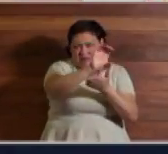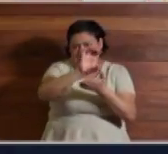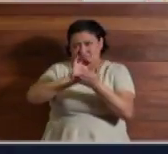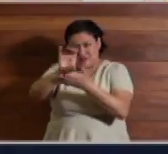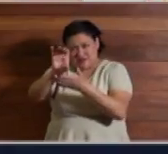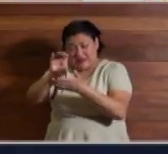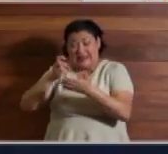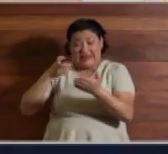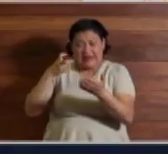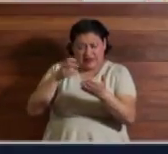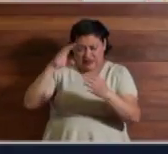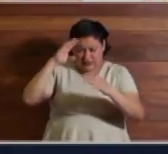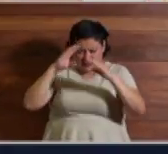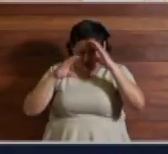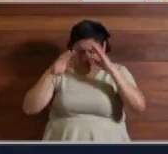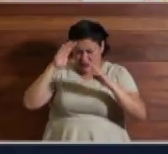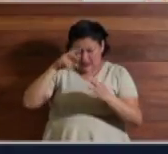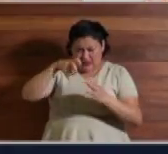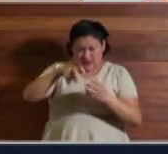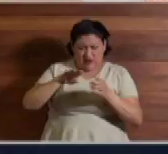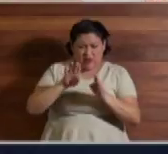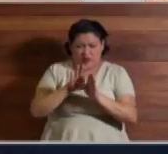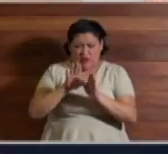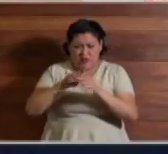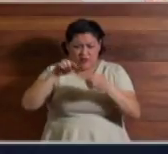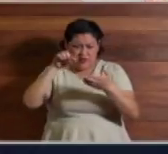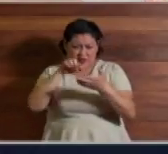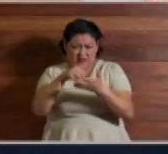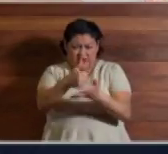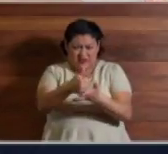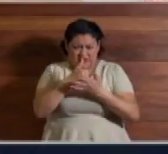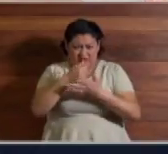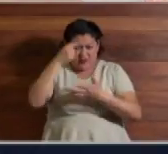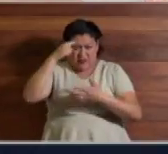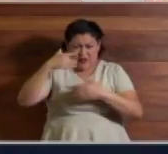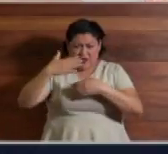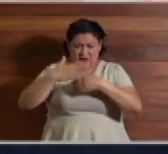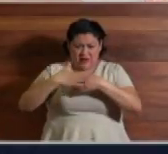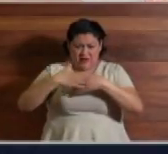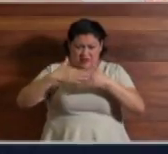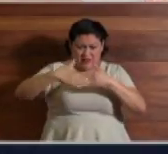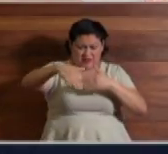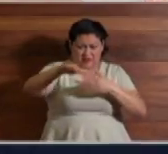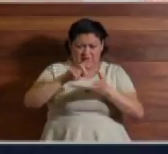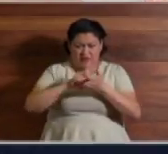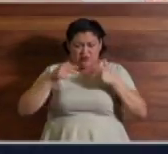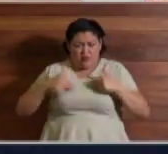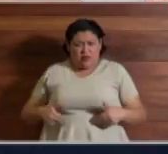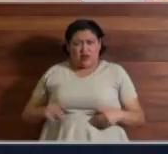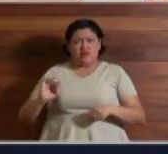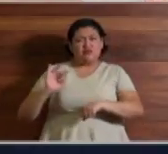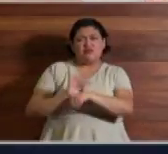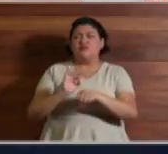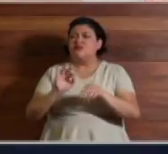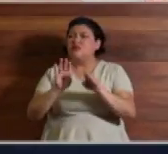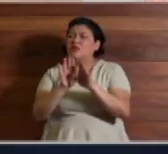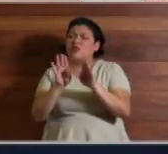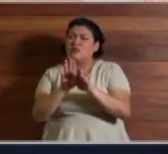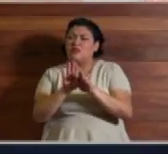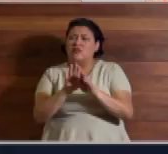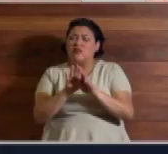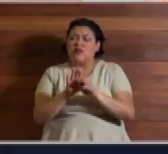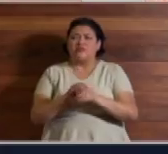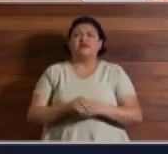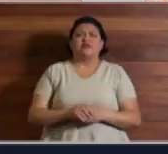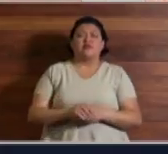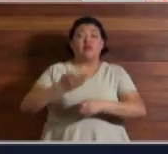para convertir el desarrollo, la expresión de los derechos humanos. Primero déjeme dar algunos